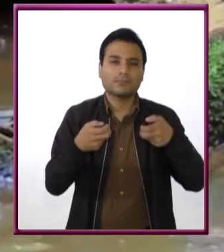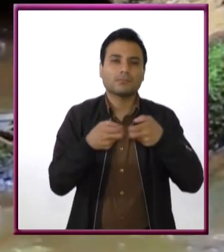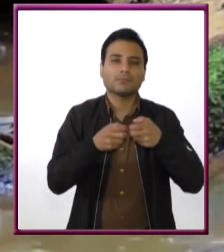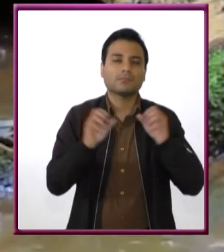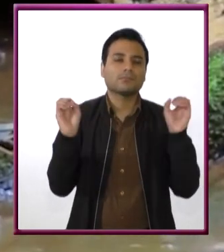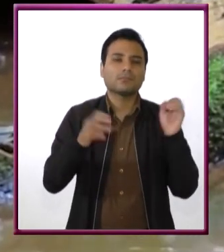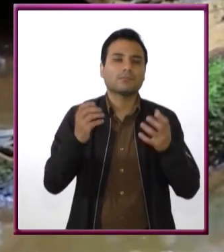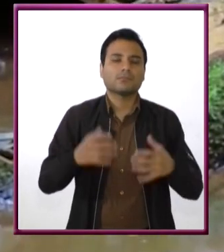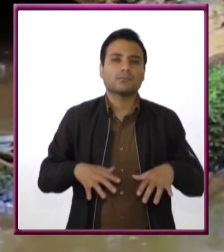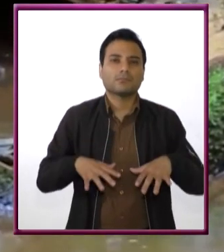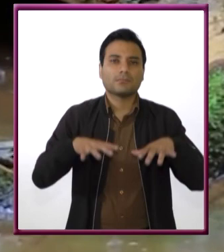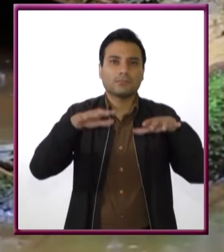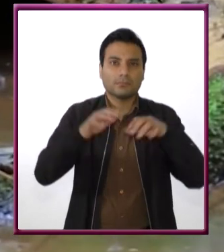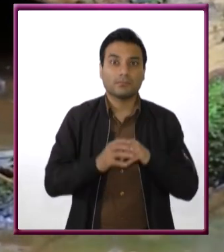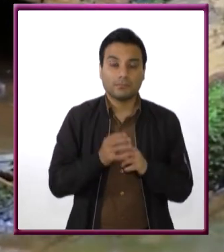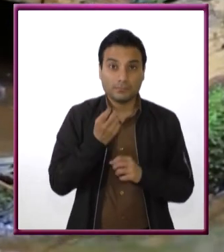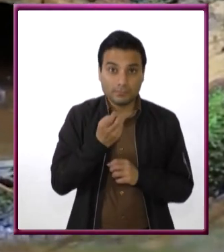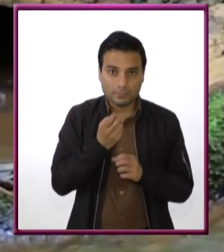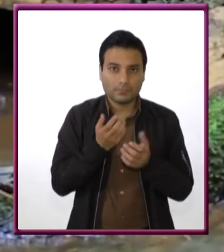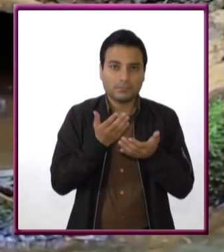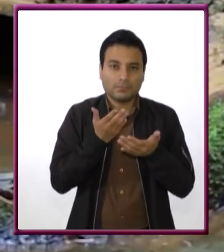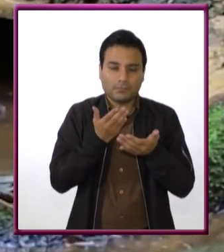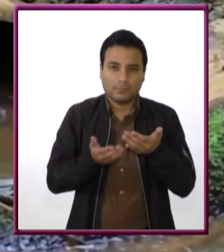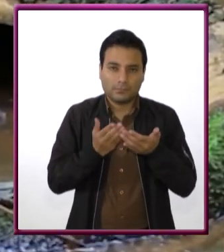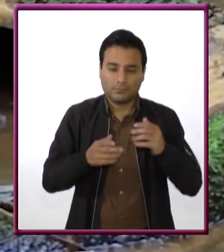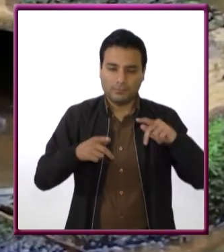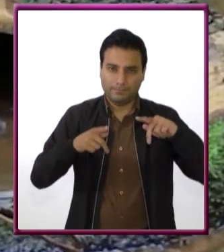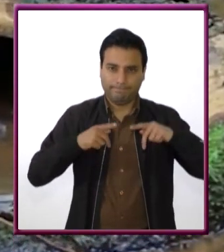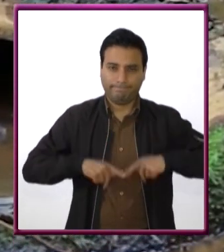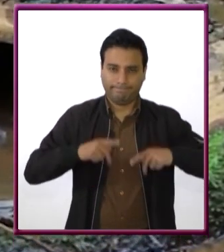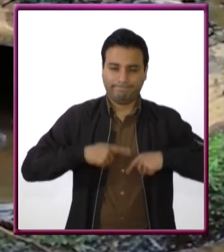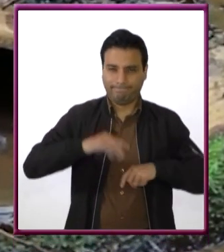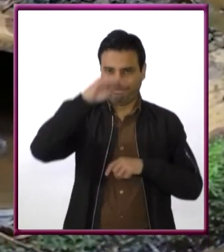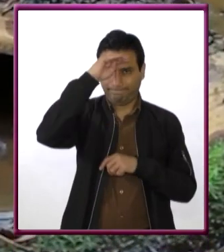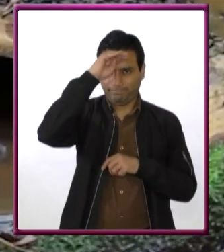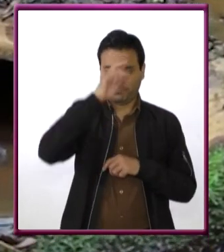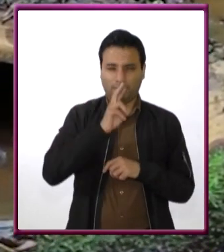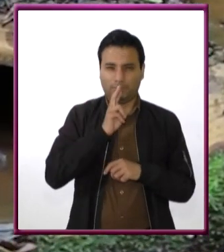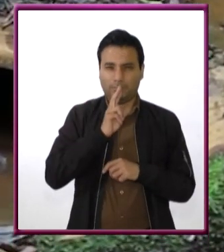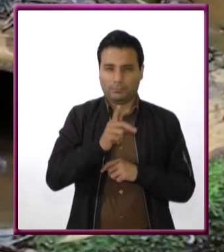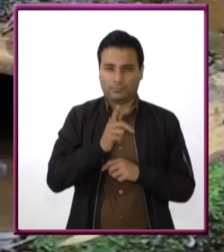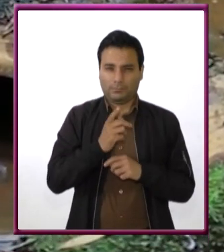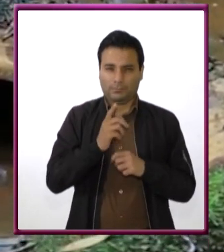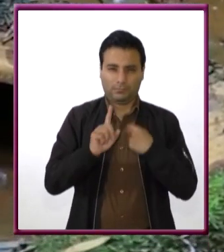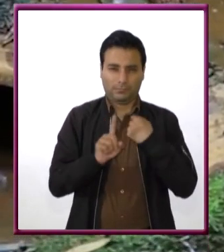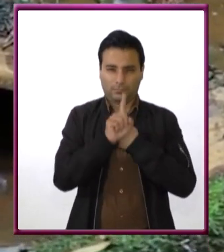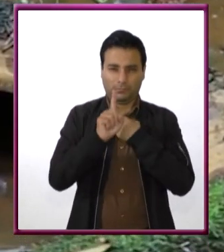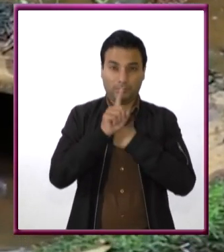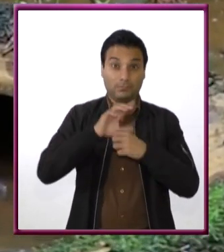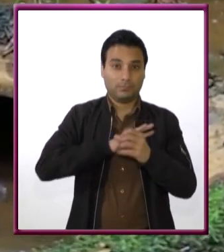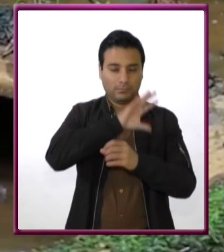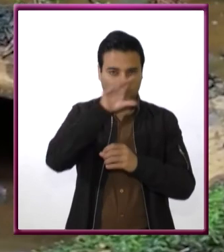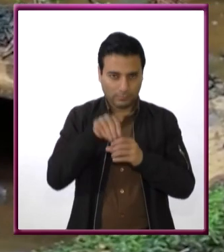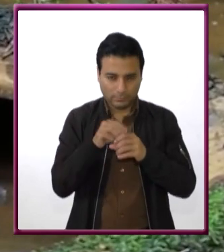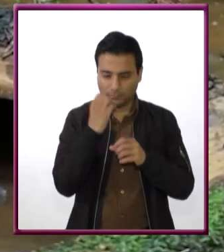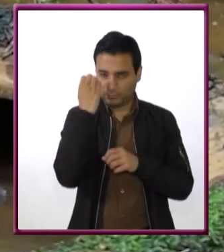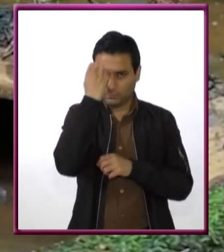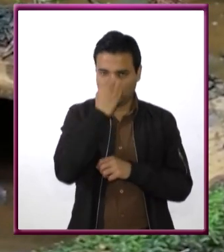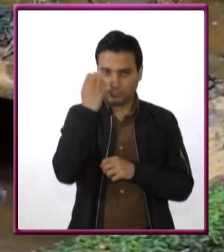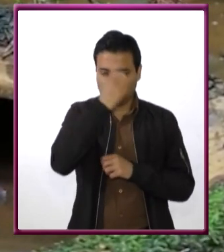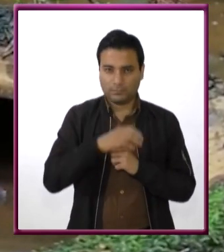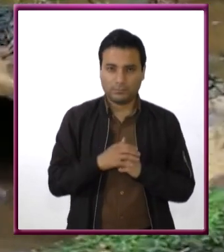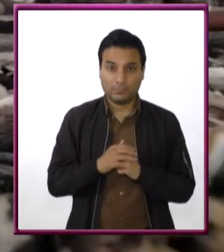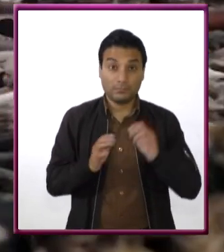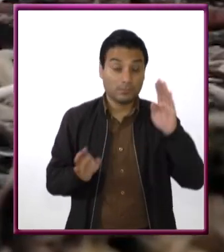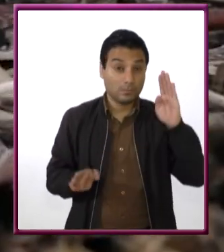en día hay toda esta visión integral. Y yo quería nada más cerrar diciendo que si se está desarrollando a